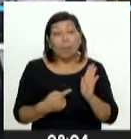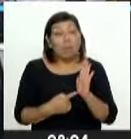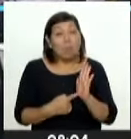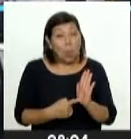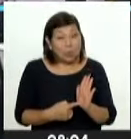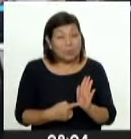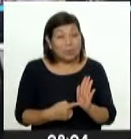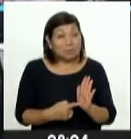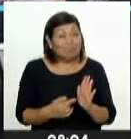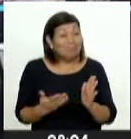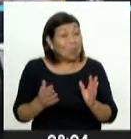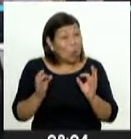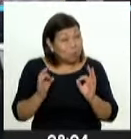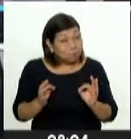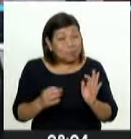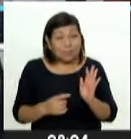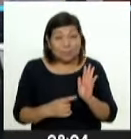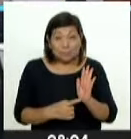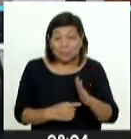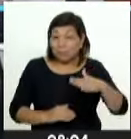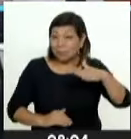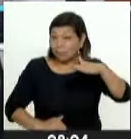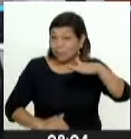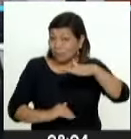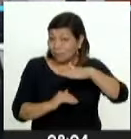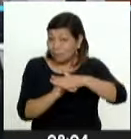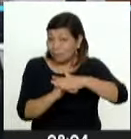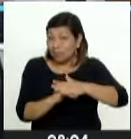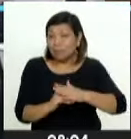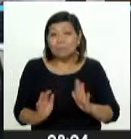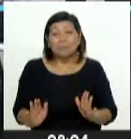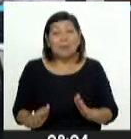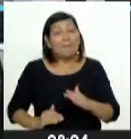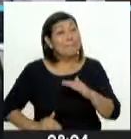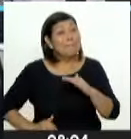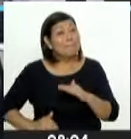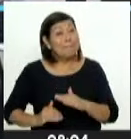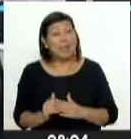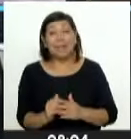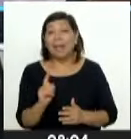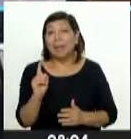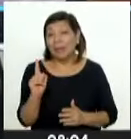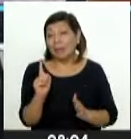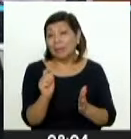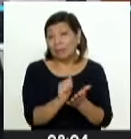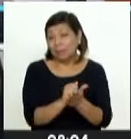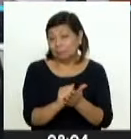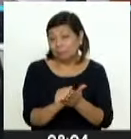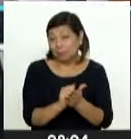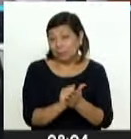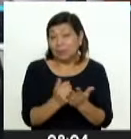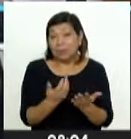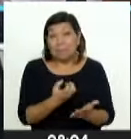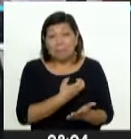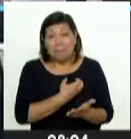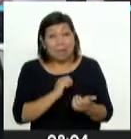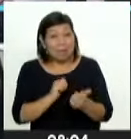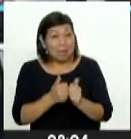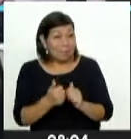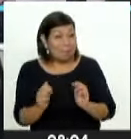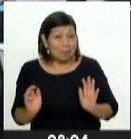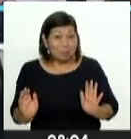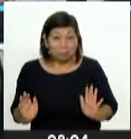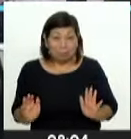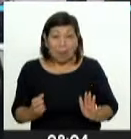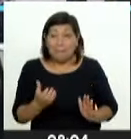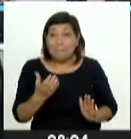es, no es obligatorio. Pero es el tope. Es el tope, es la referencia máxima. Entonces cambia cada 6 meses. Okay. Ahorita en mayo acaba de cambiar, ¿no? De